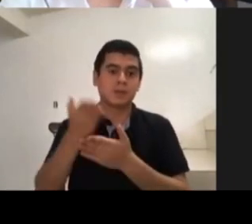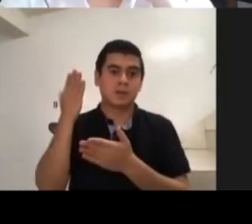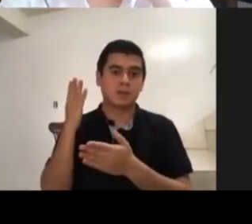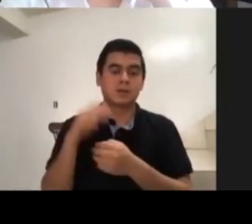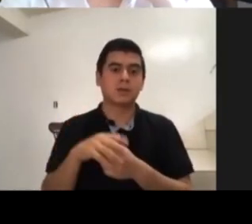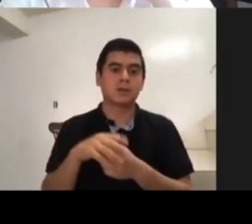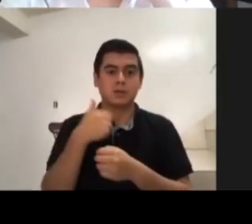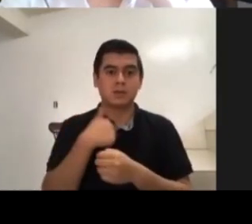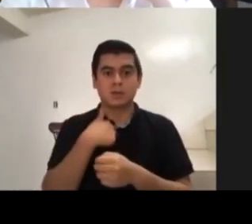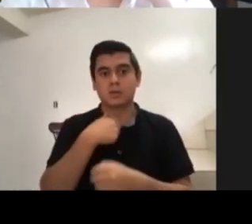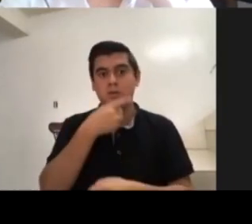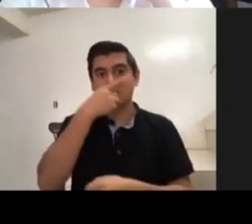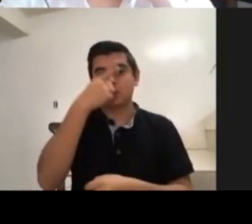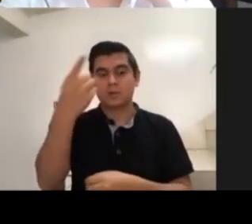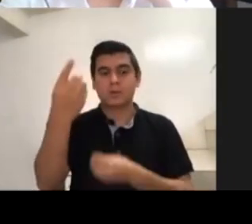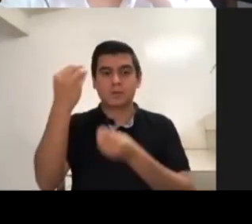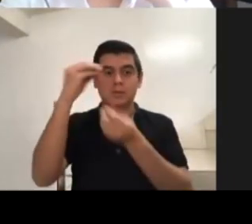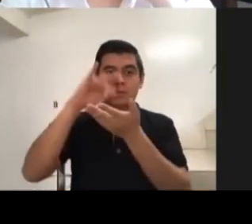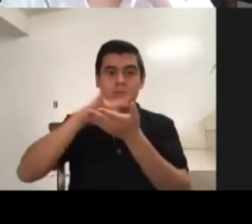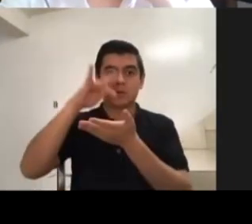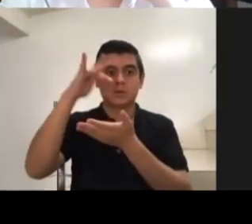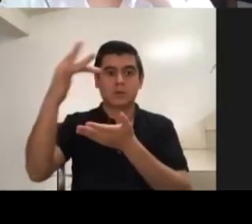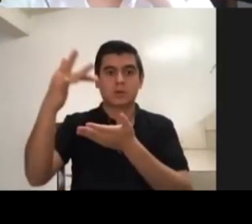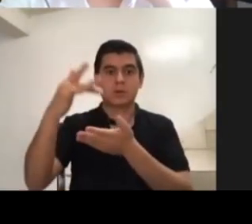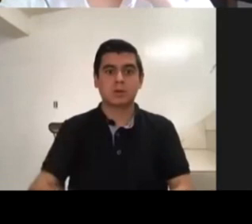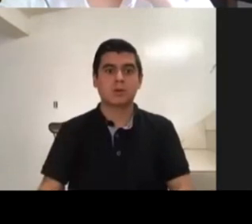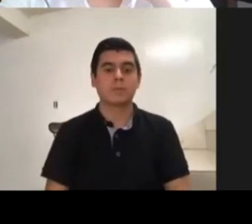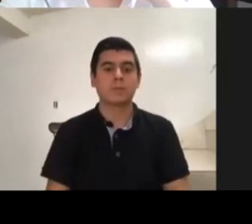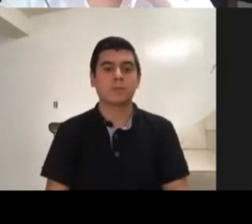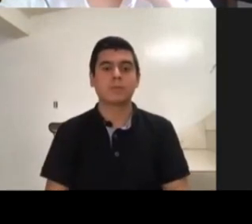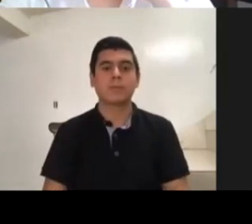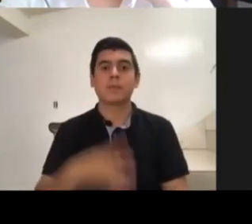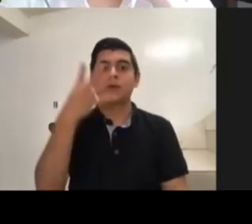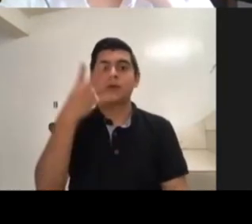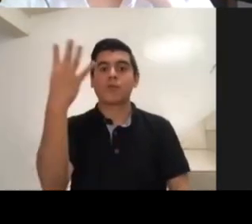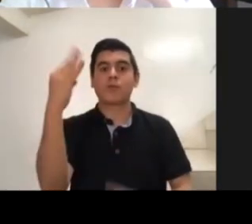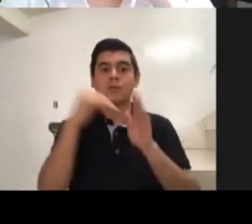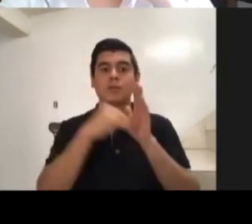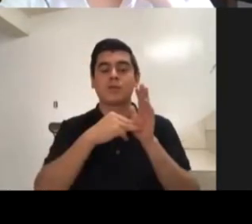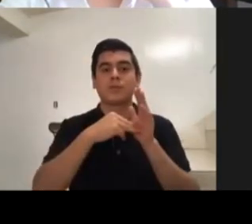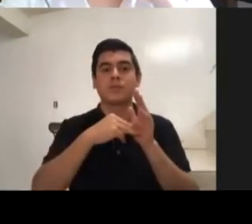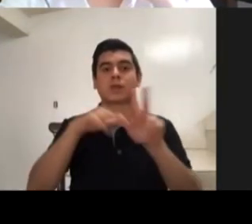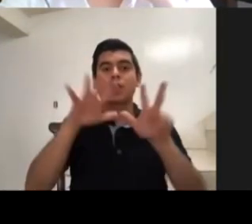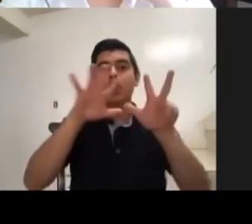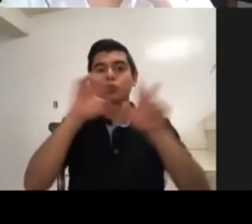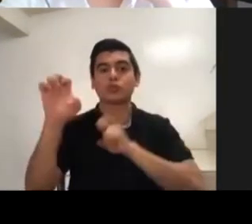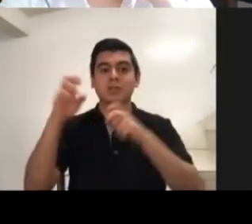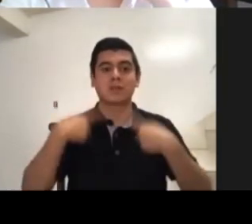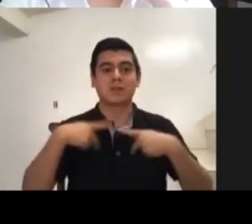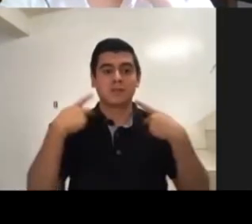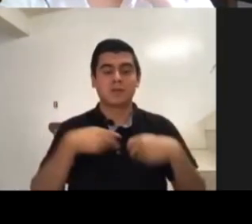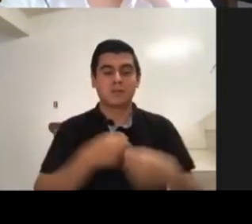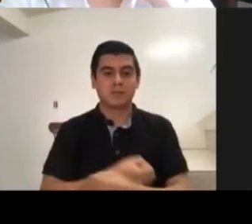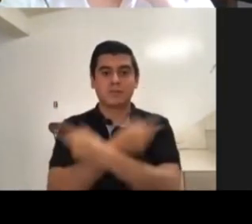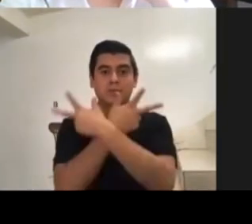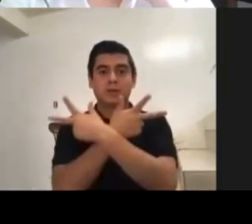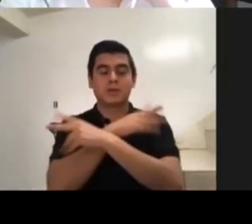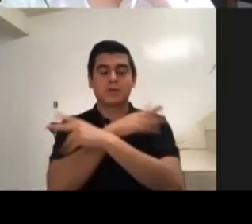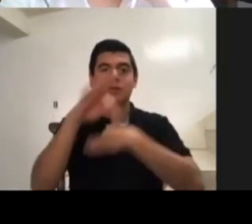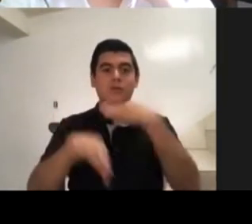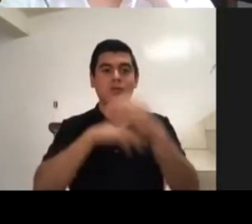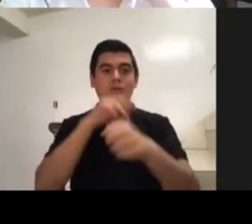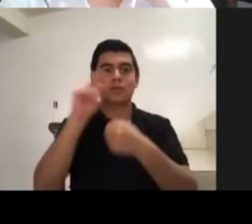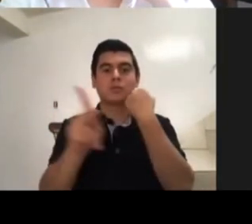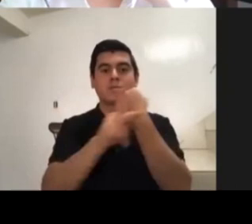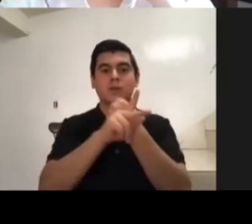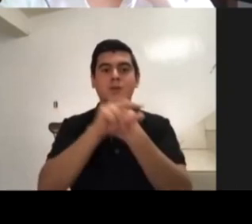le doy las gracias. Ahora tenemos poco más de 4,800 personas de prácticamente todo el país. Hay 25 entidades federativas